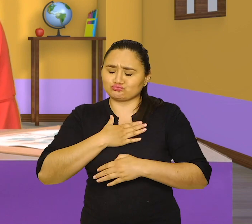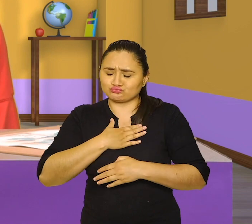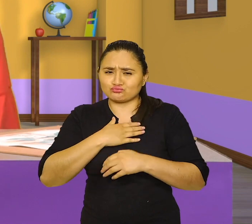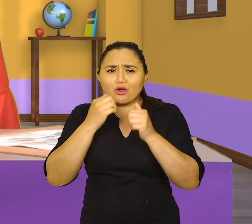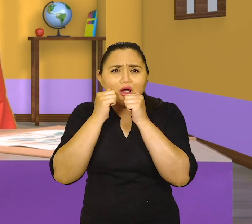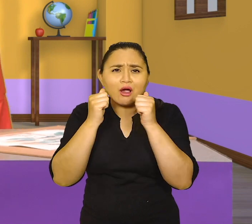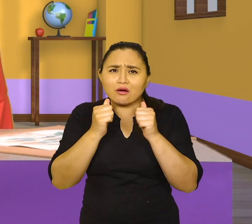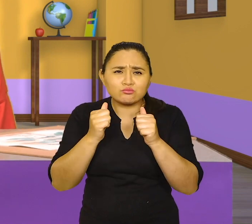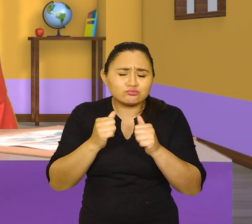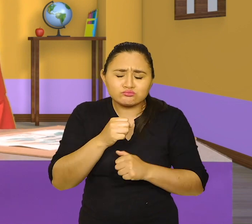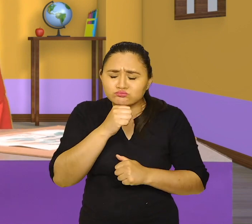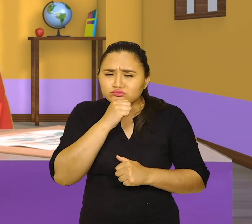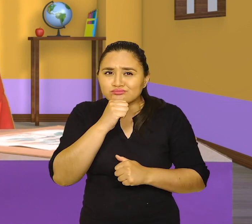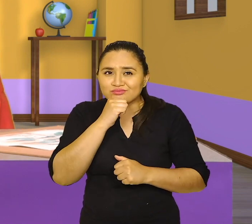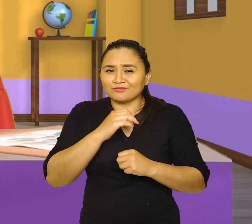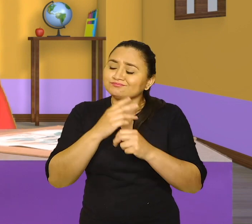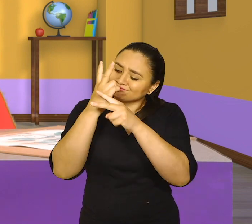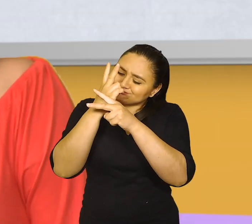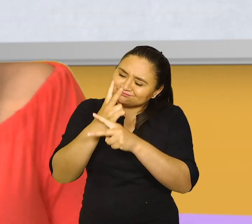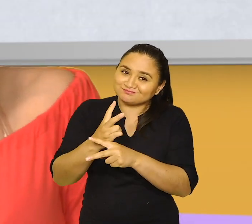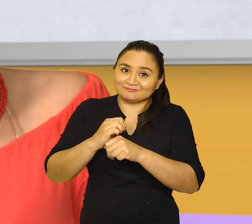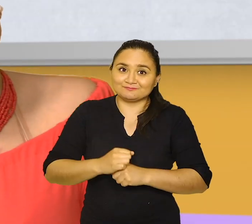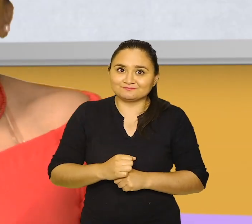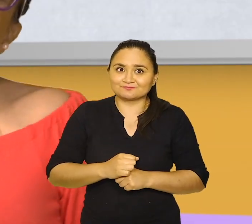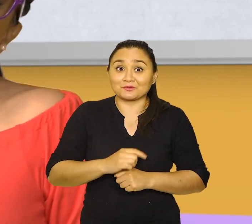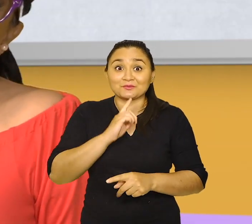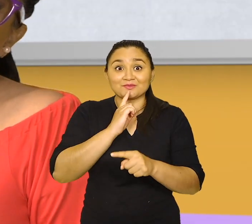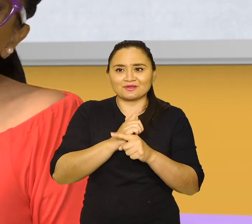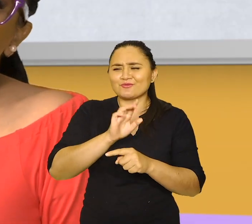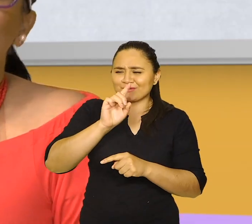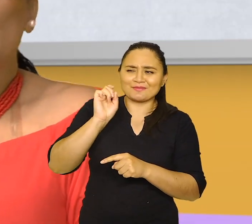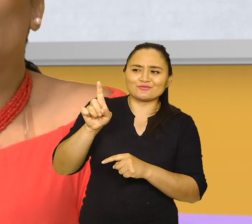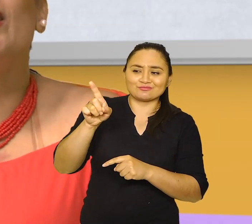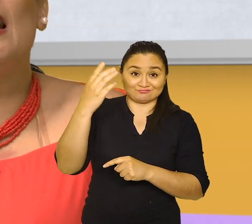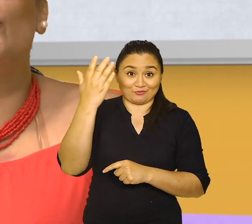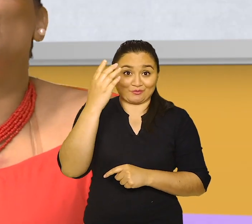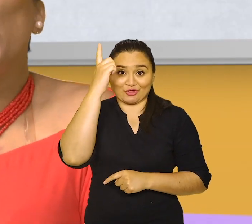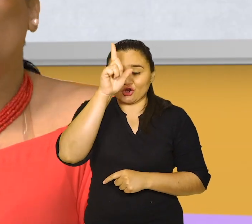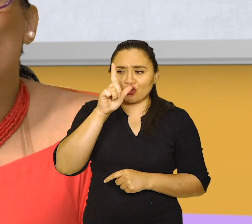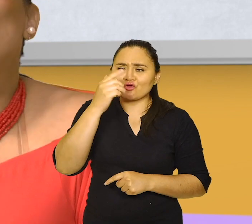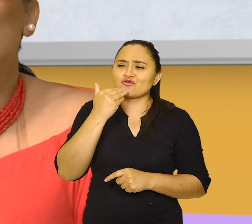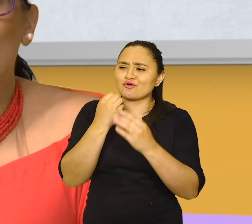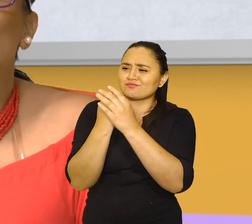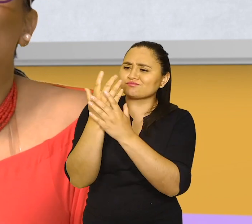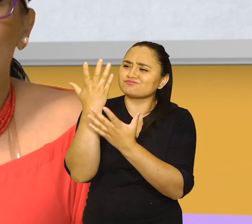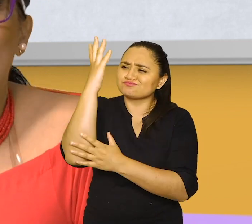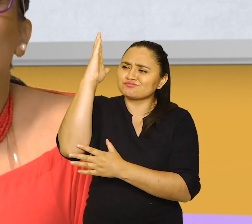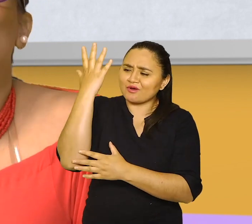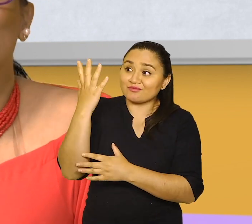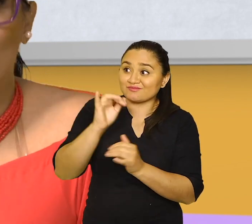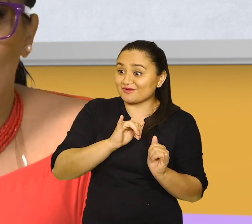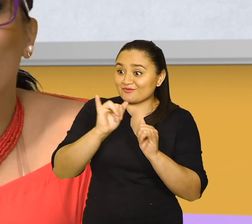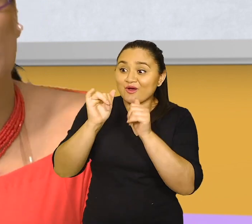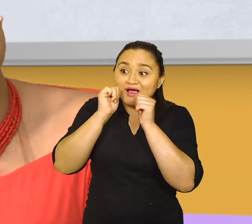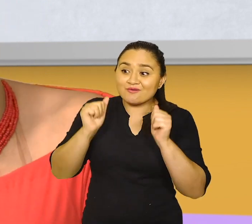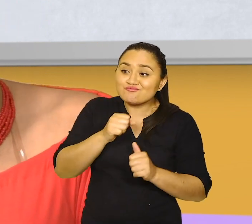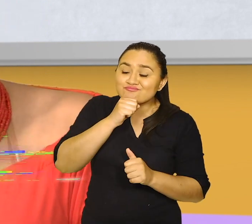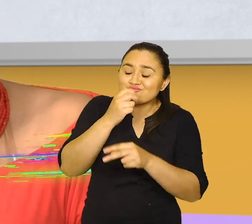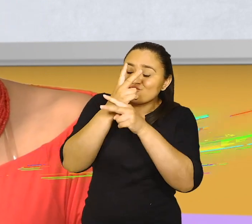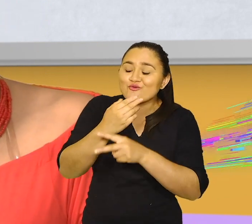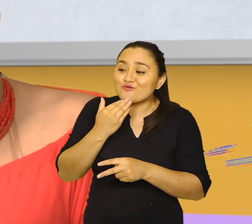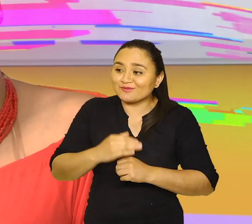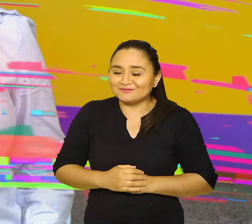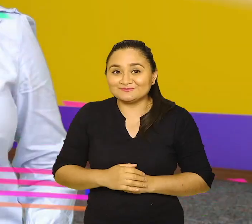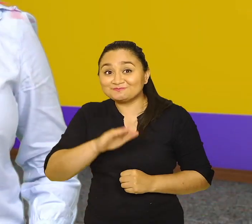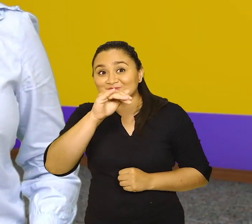árbol, abuelo! ¡Hay que cuidarlo! A propósito de eso, Lore, cuéntanos, ¿cómo podemos cuidar de nuestros abuelos y